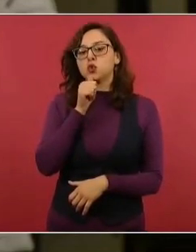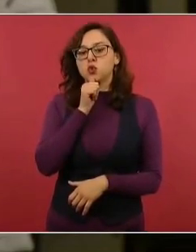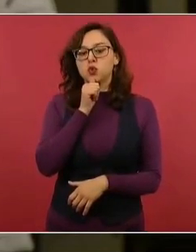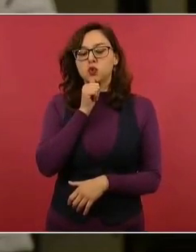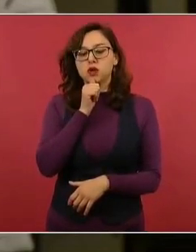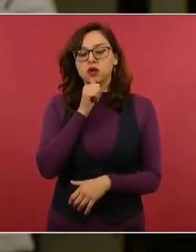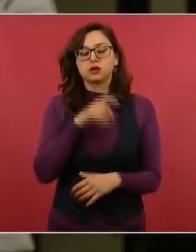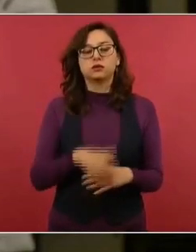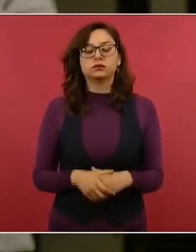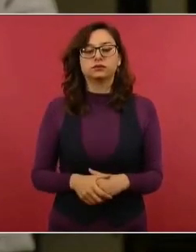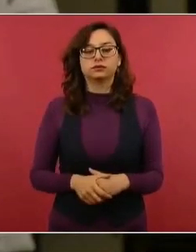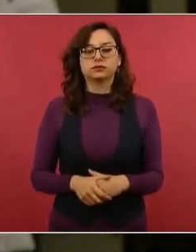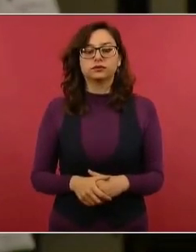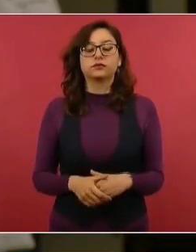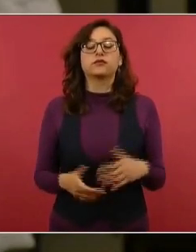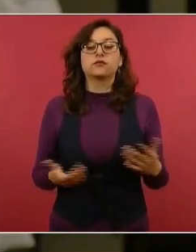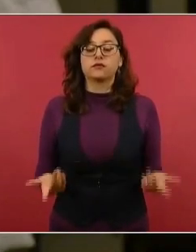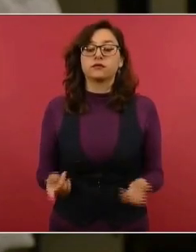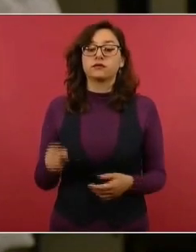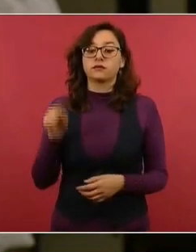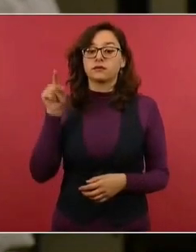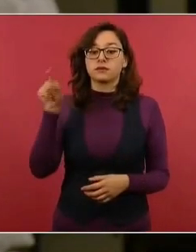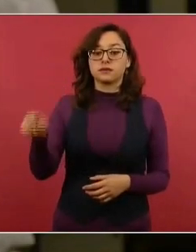los contribuyentes del municipio